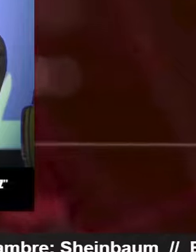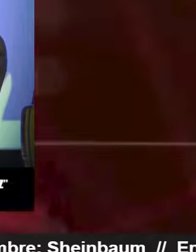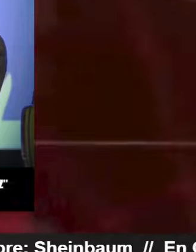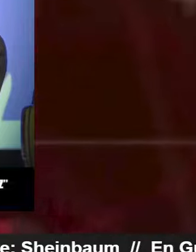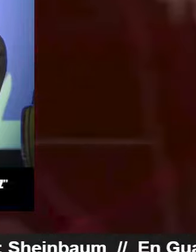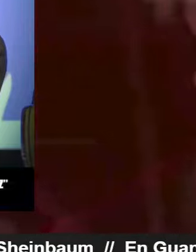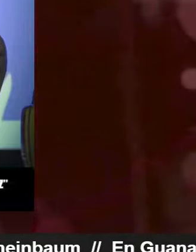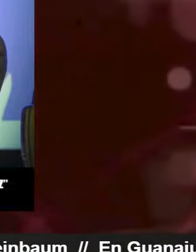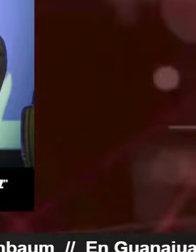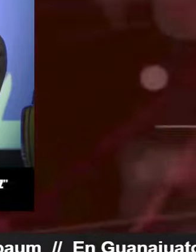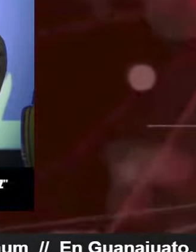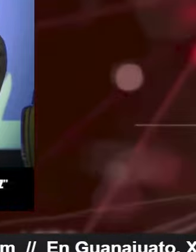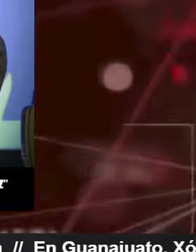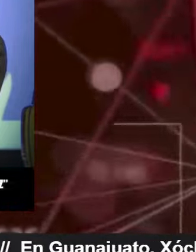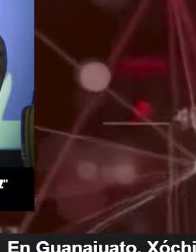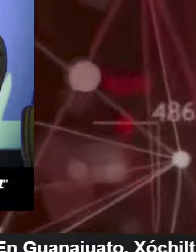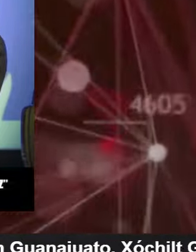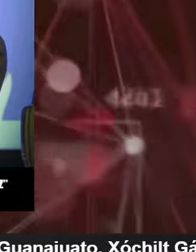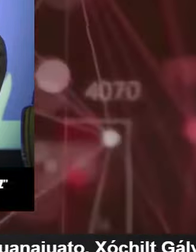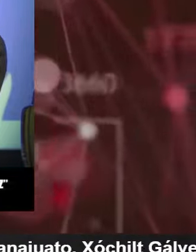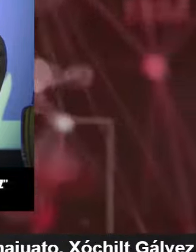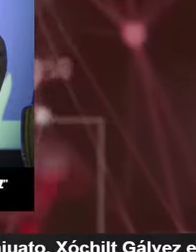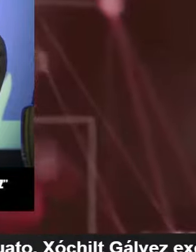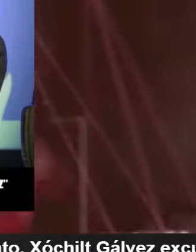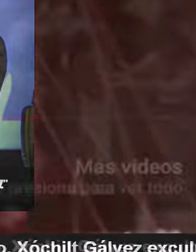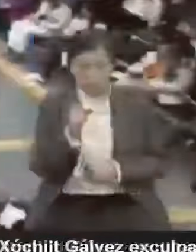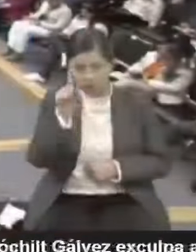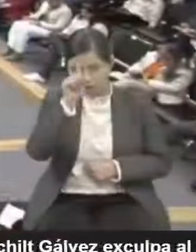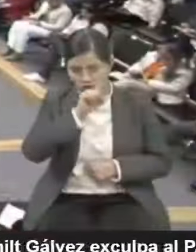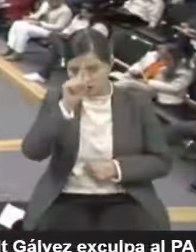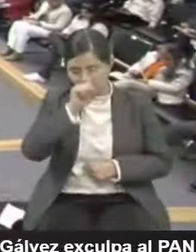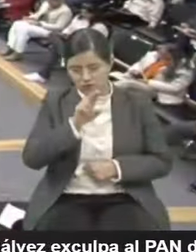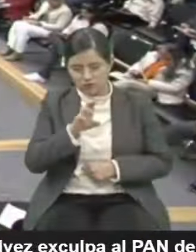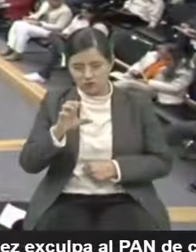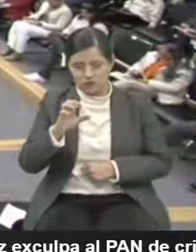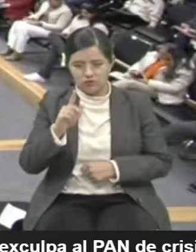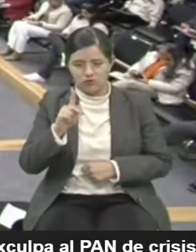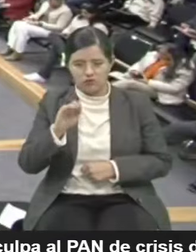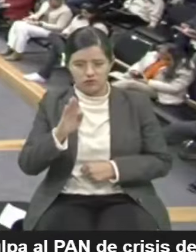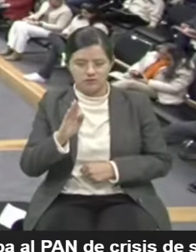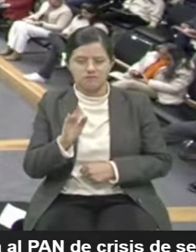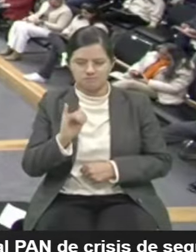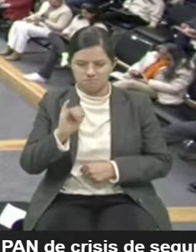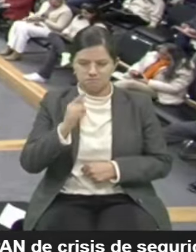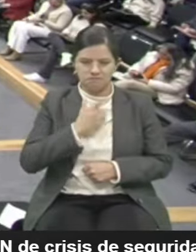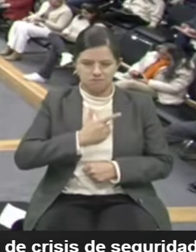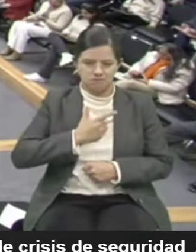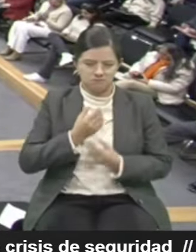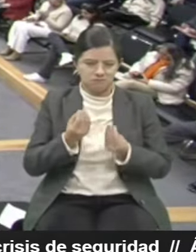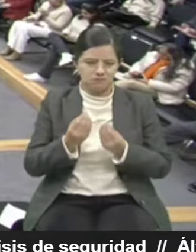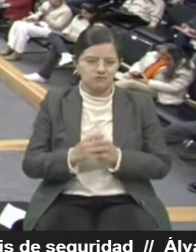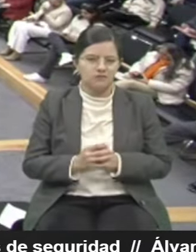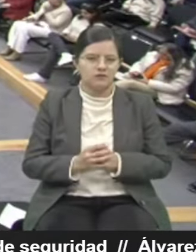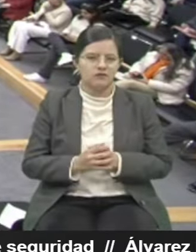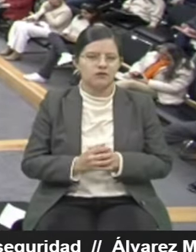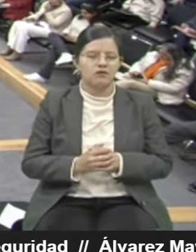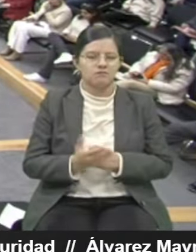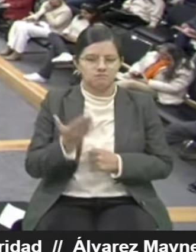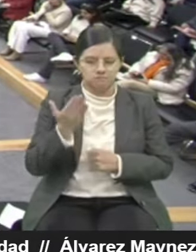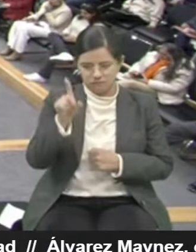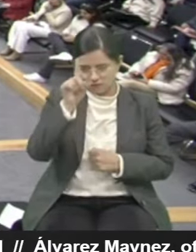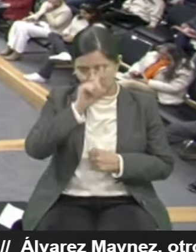momento de tensión que se vivió allá en el consejo general consejero u con mucho gusto adelante